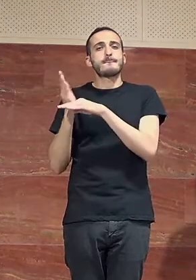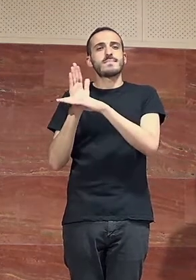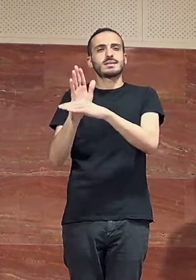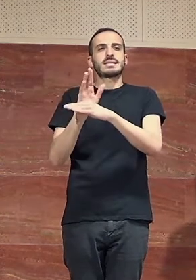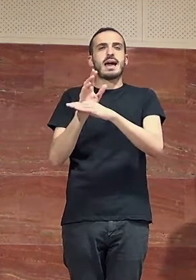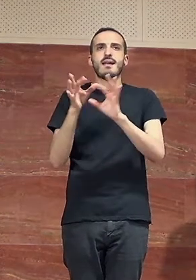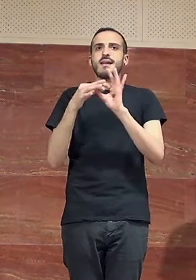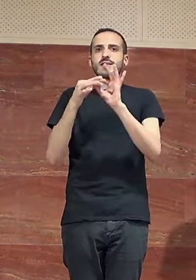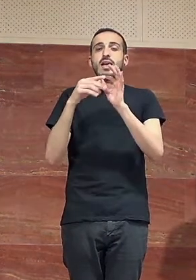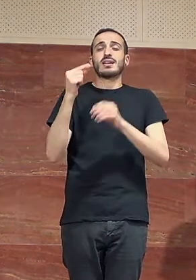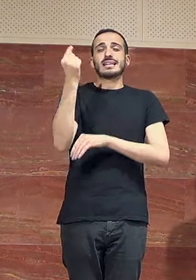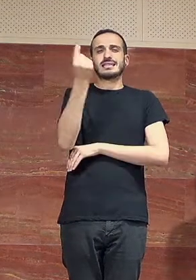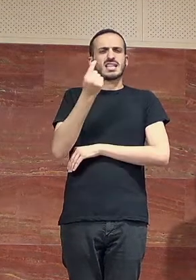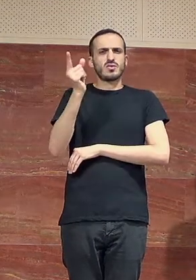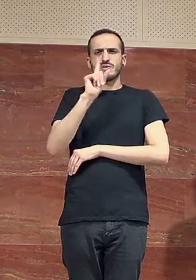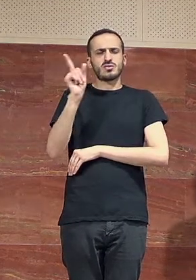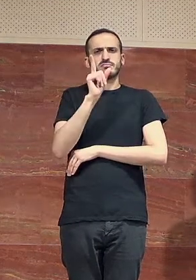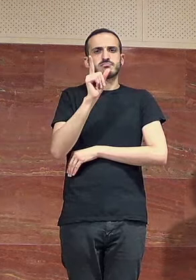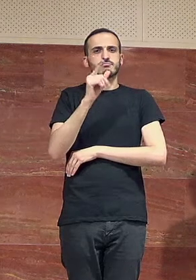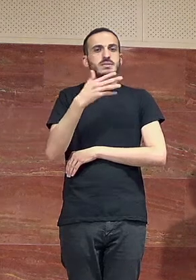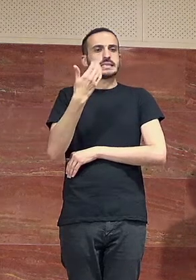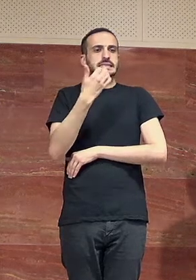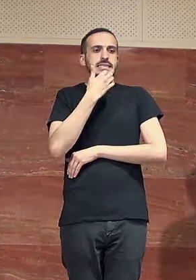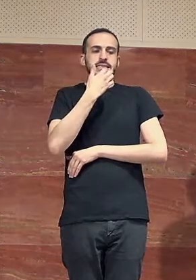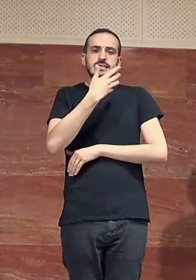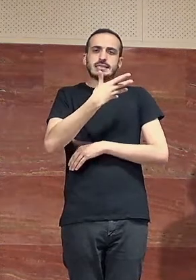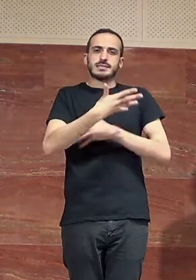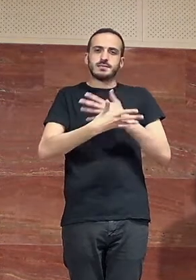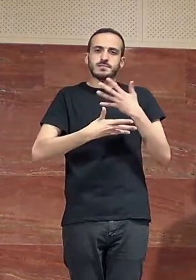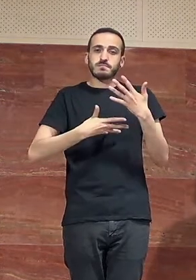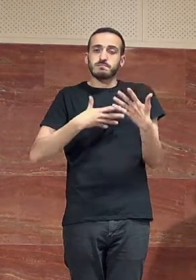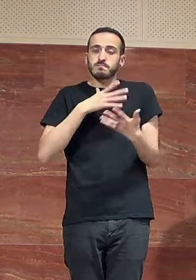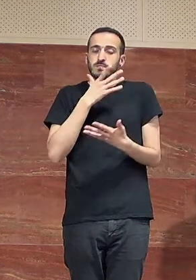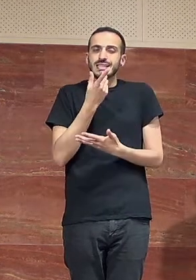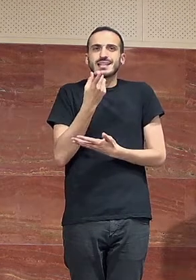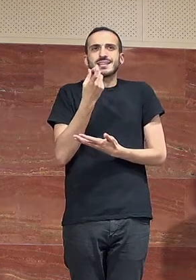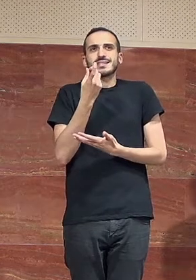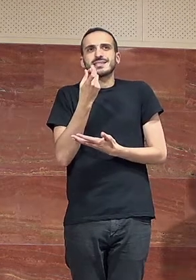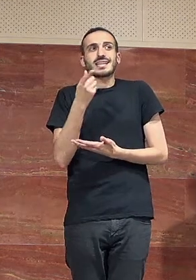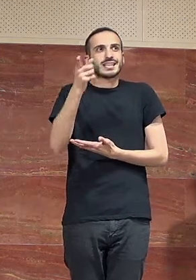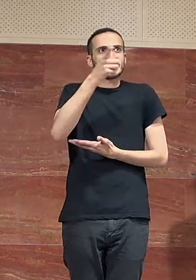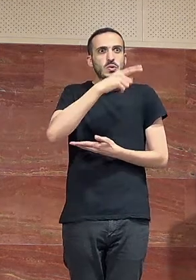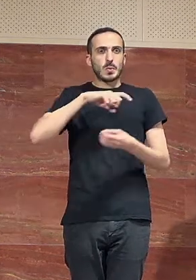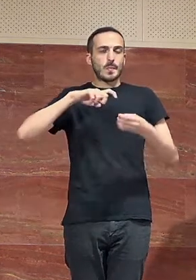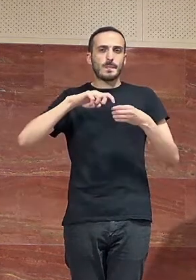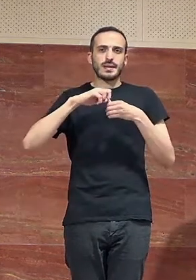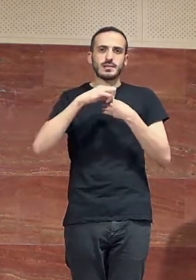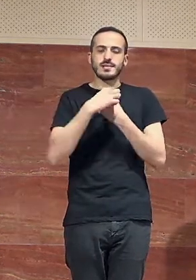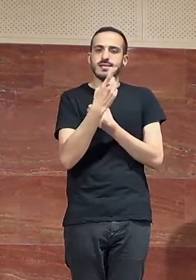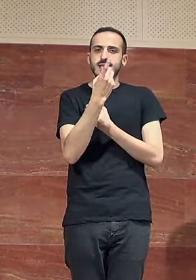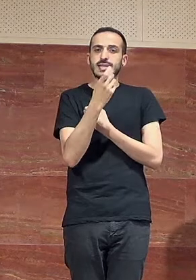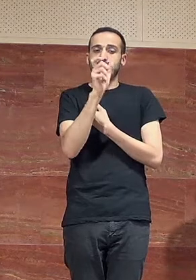diseñador, y que, ya que requiere la participación de todos, tiene que haber equipos